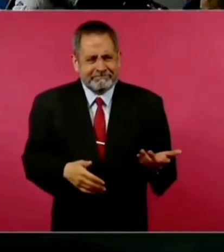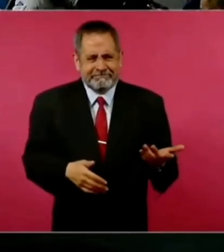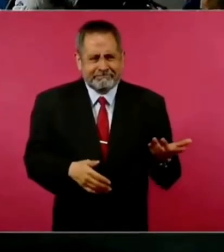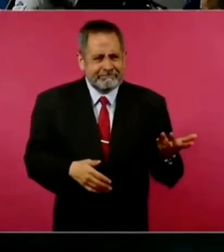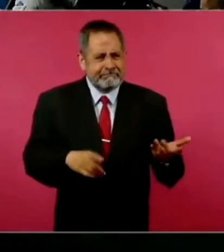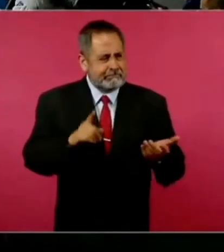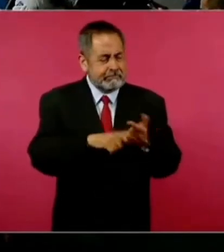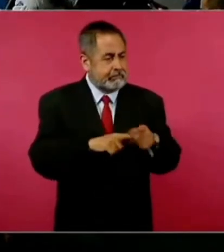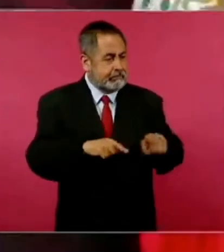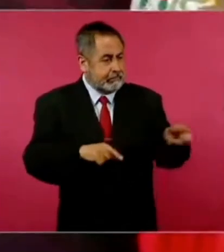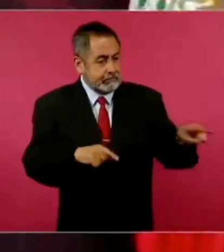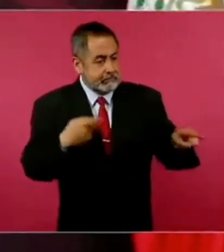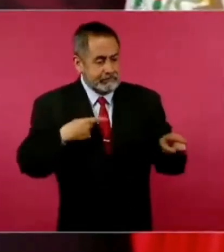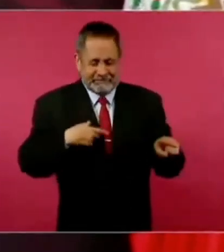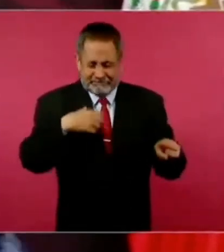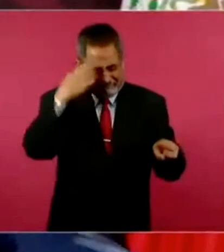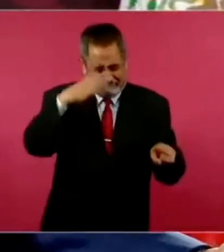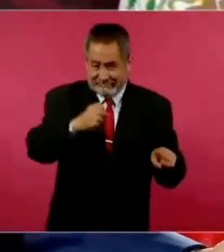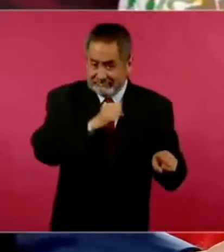temibles.